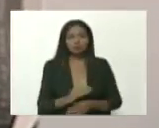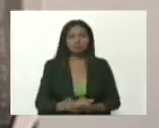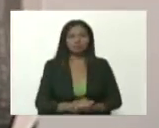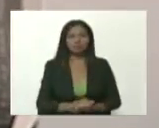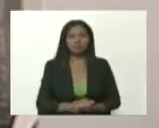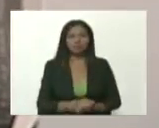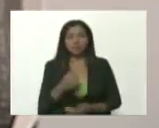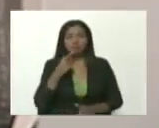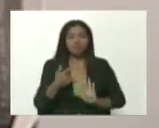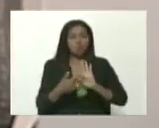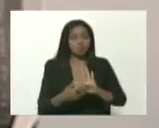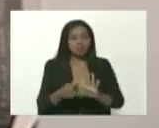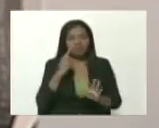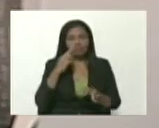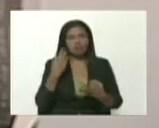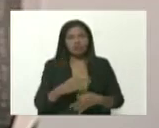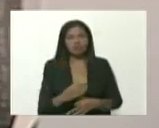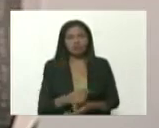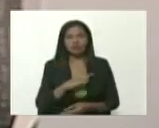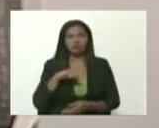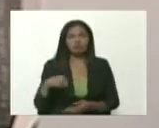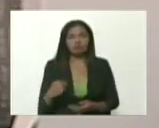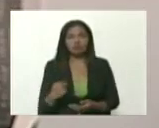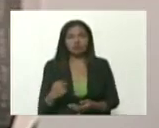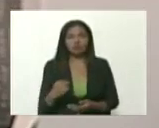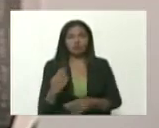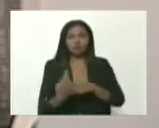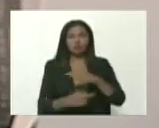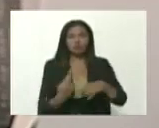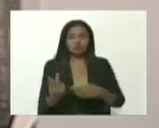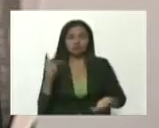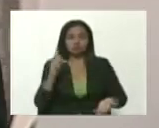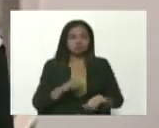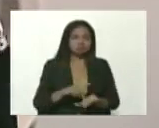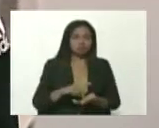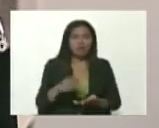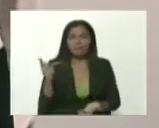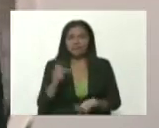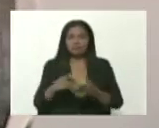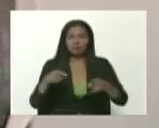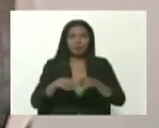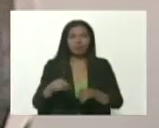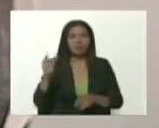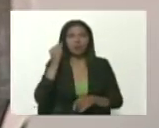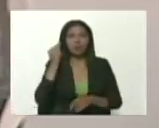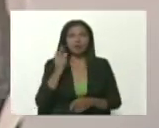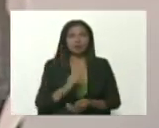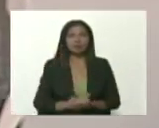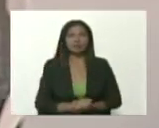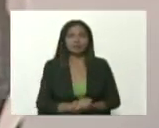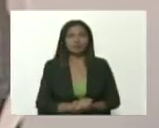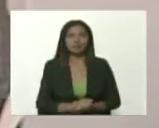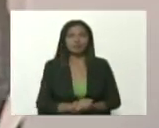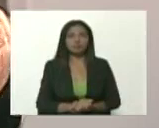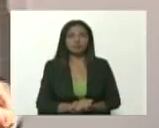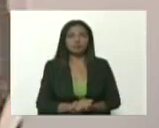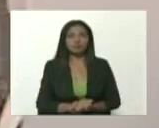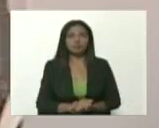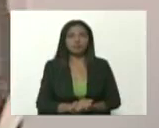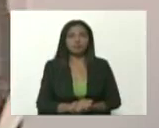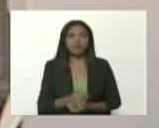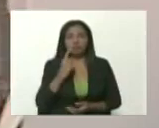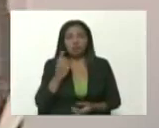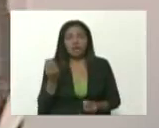una demostración fehaciente que estamos en revolución, es la participación de la mujer. Precisamente eso es lo